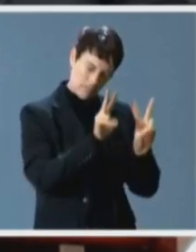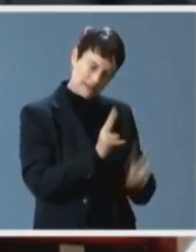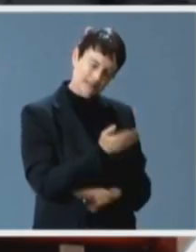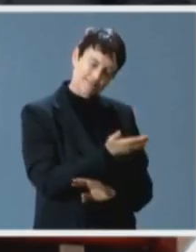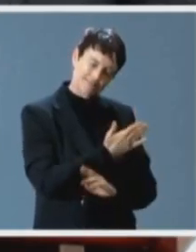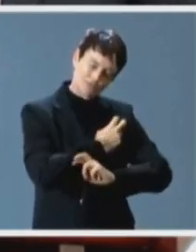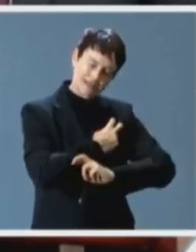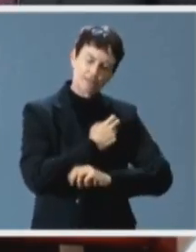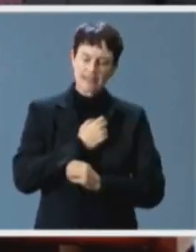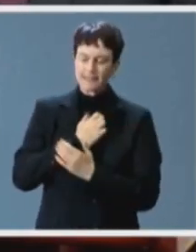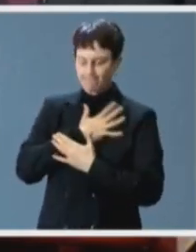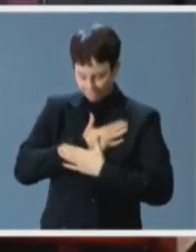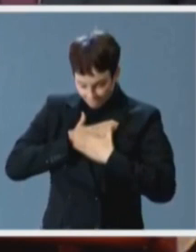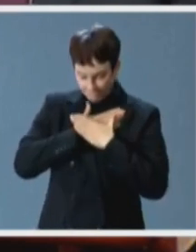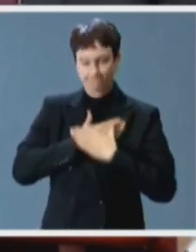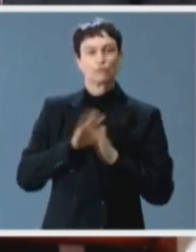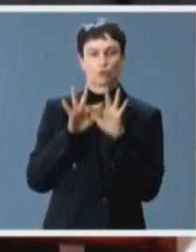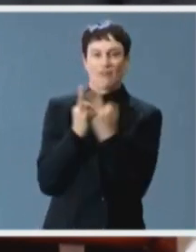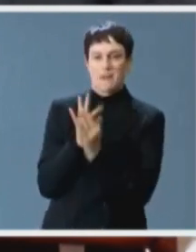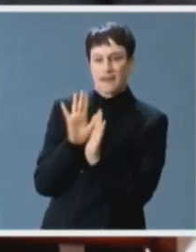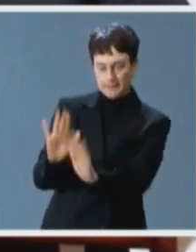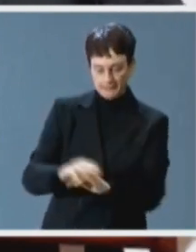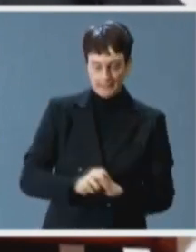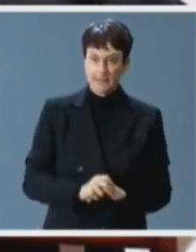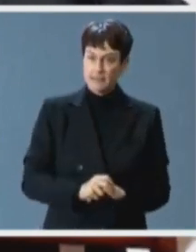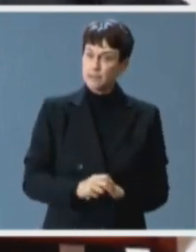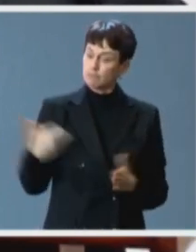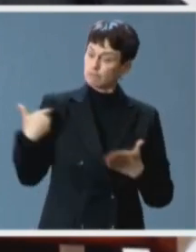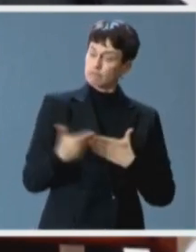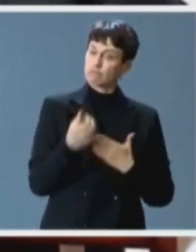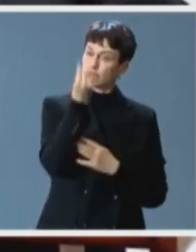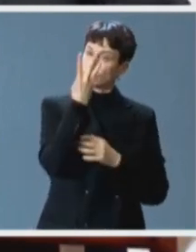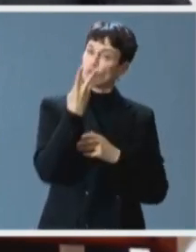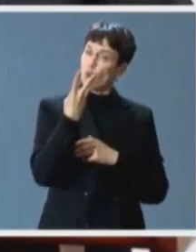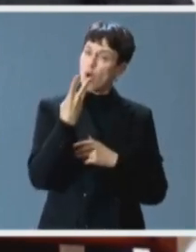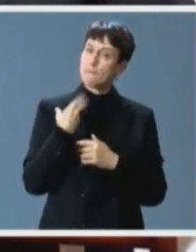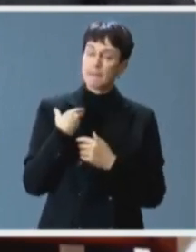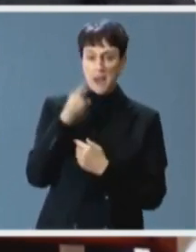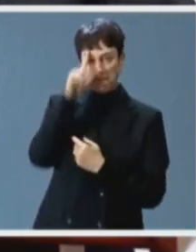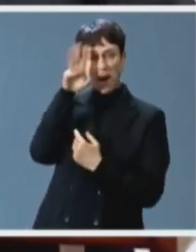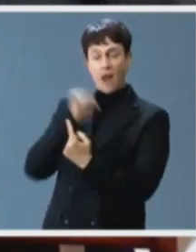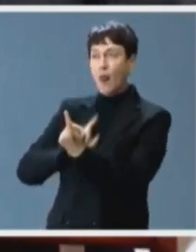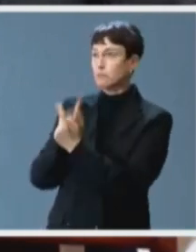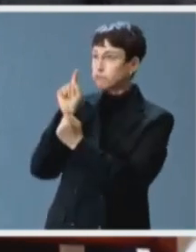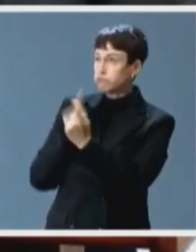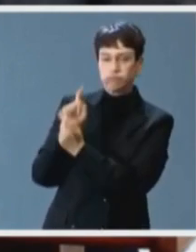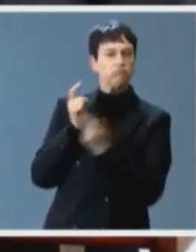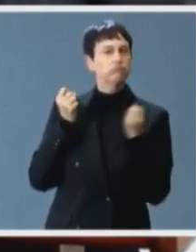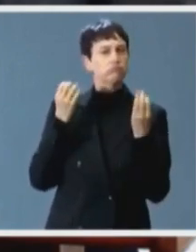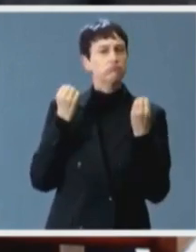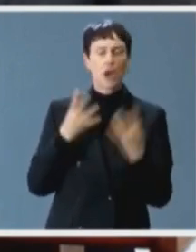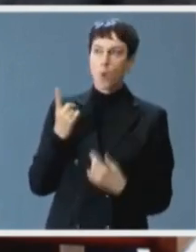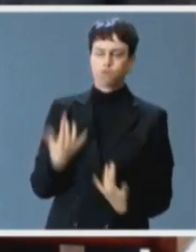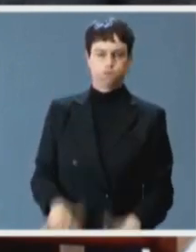eso afirmó el sábado el secretario general de la onu antonio guterres quien agregó que el mundo se enfrenta a la peor recesión desde la segunda